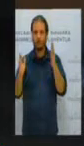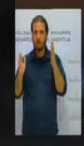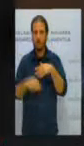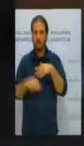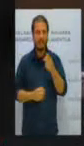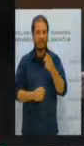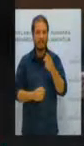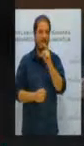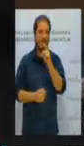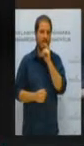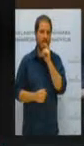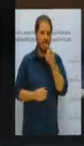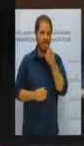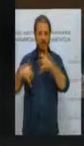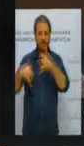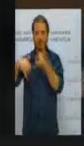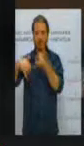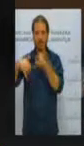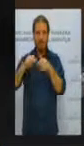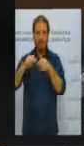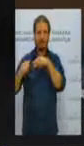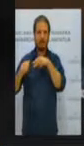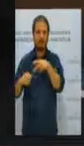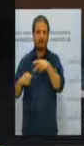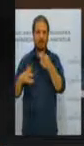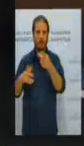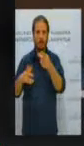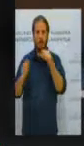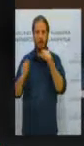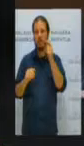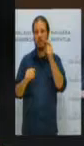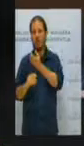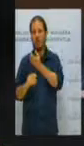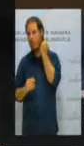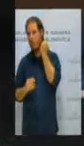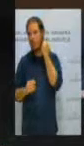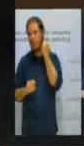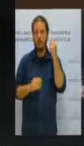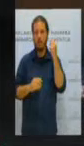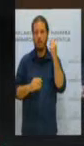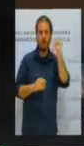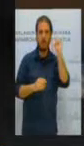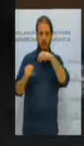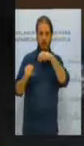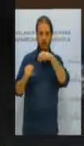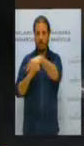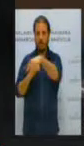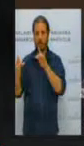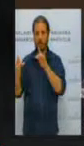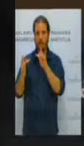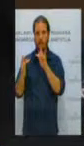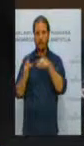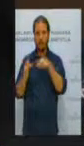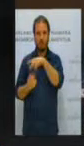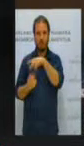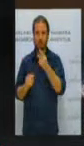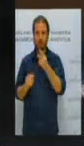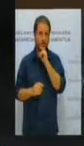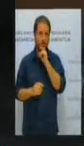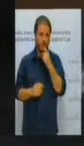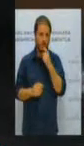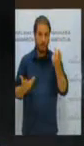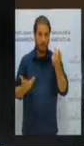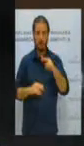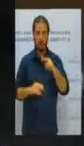peatonal y ciclista con Pamplona, a pesar de esa proximidad. Bien, en esta localidad se viene reclamando desde hace tiempo la construcción de una pasarela